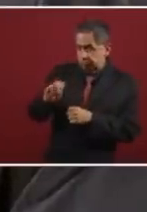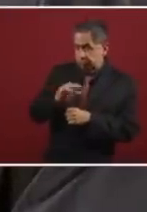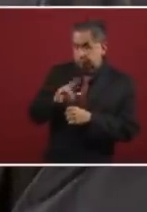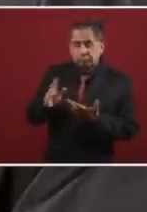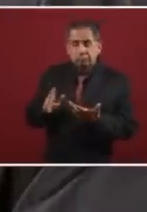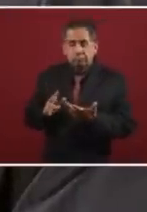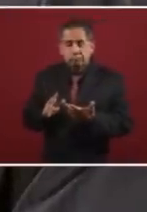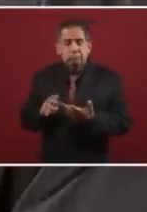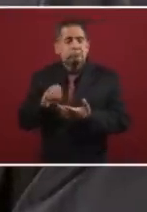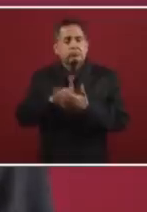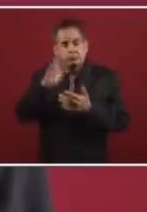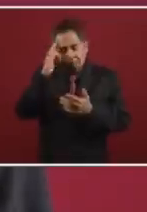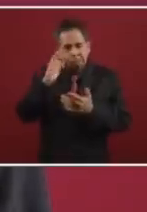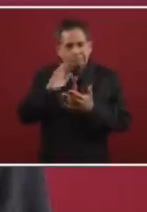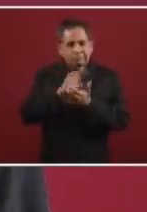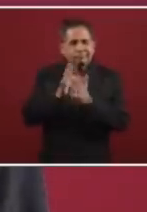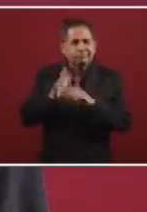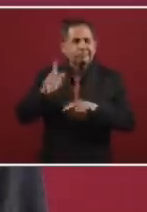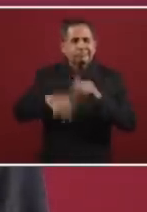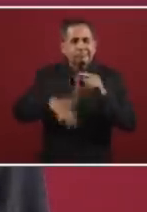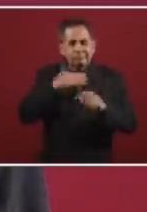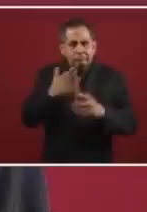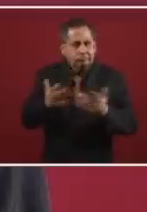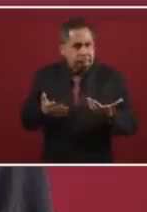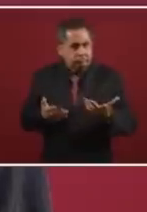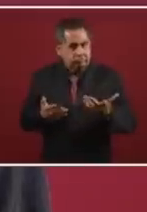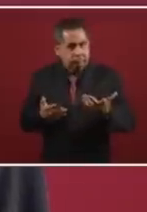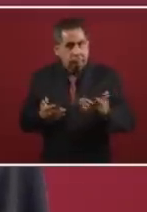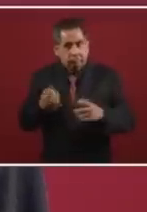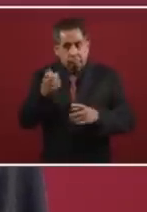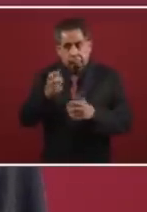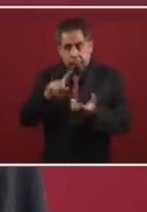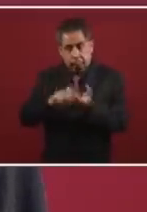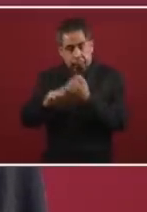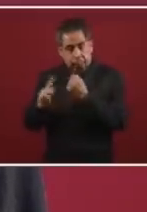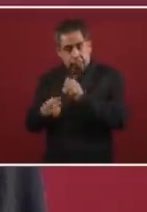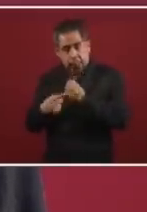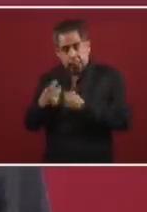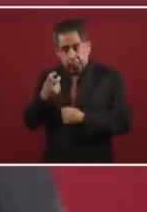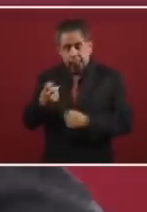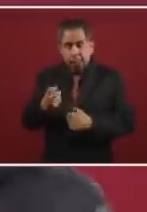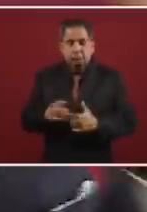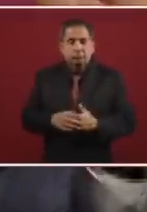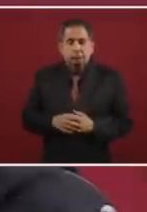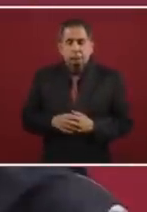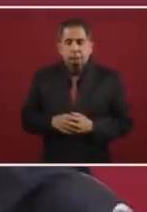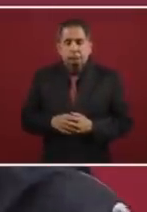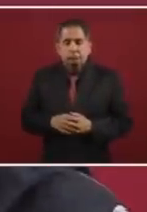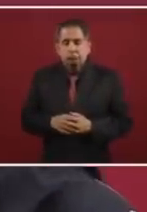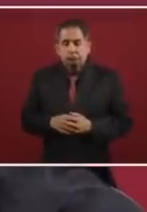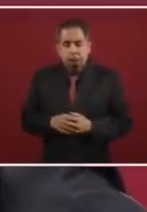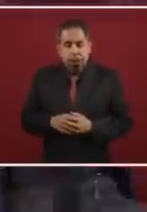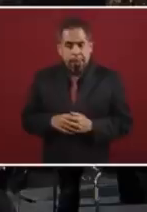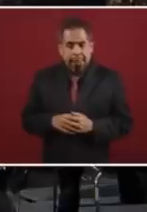con el combate a la corrupción porque eso es lo que está en el fondo se alían